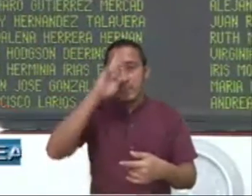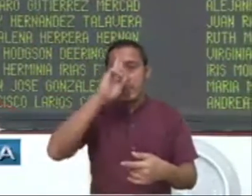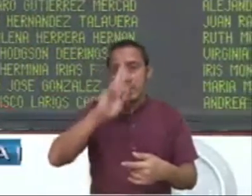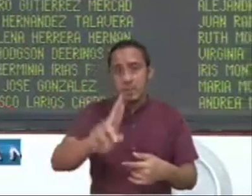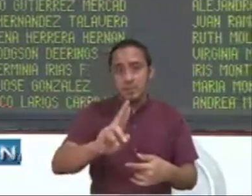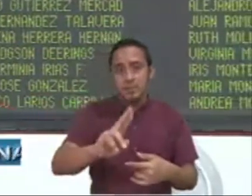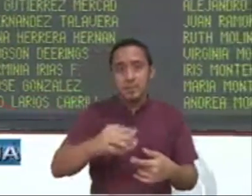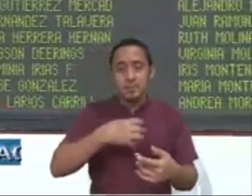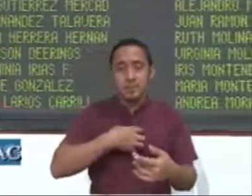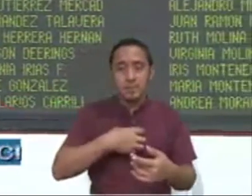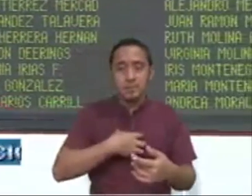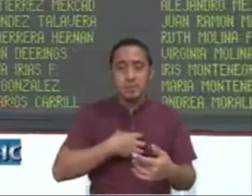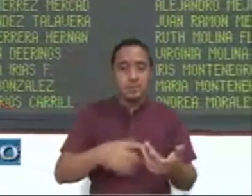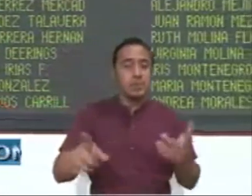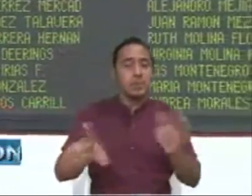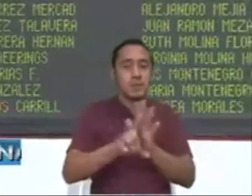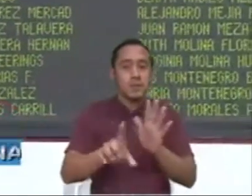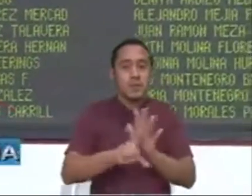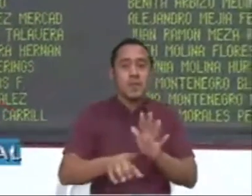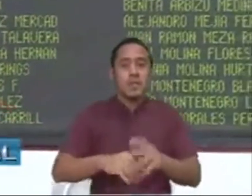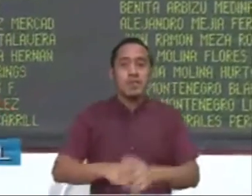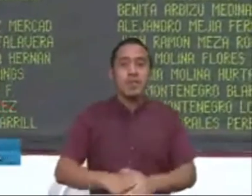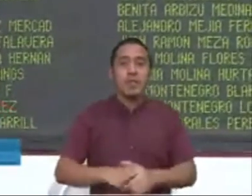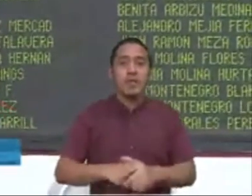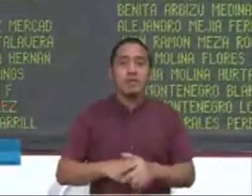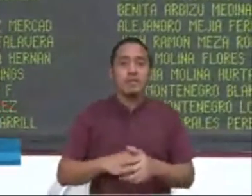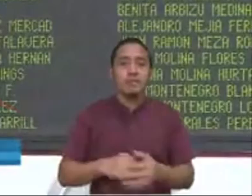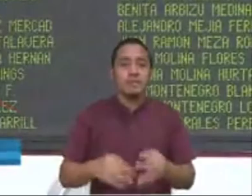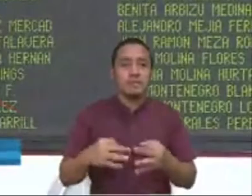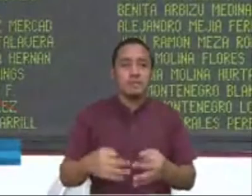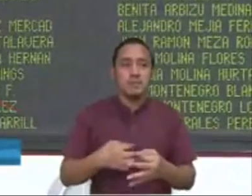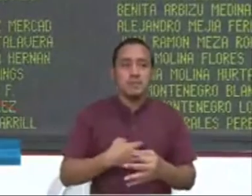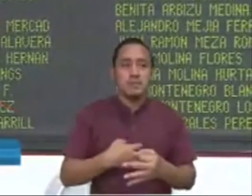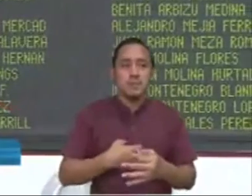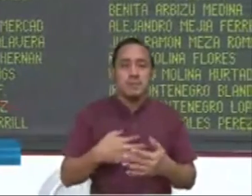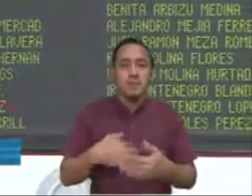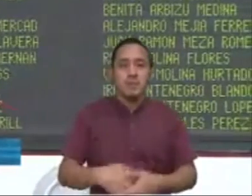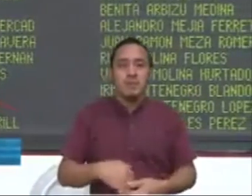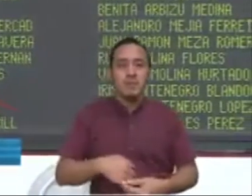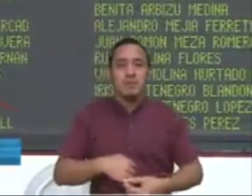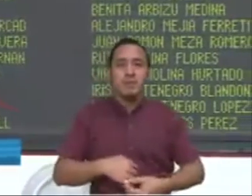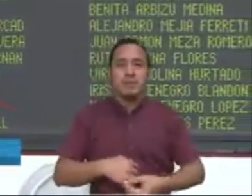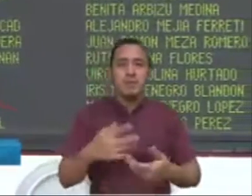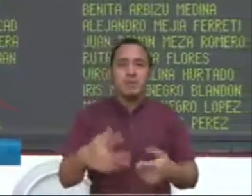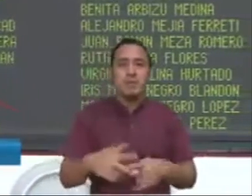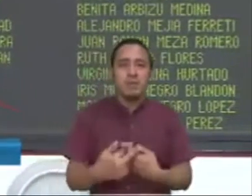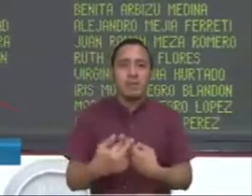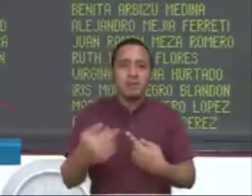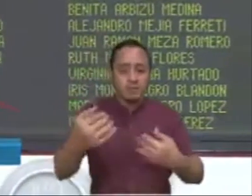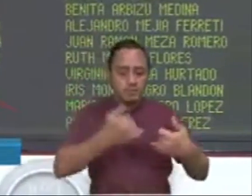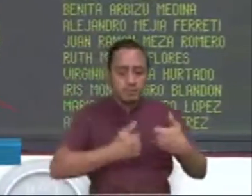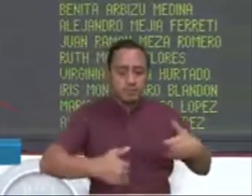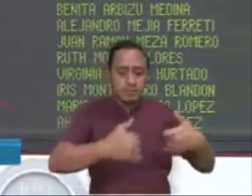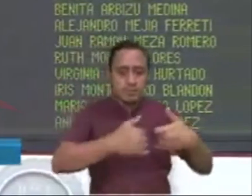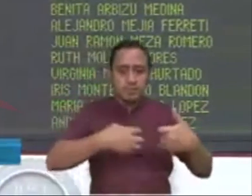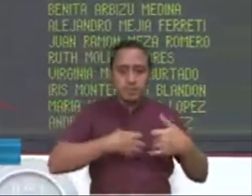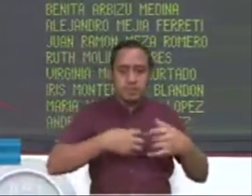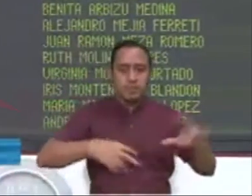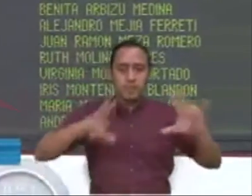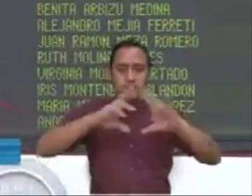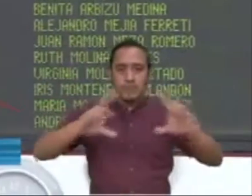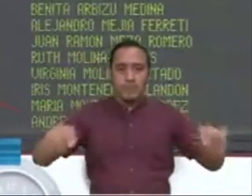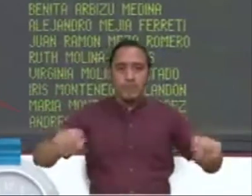al principio de legalidad, el proceso de estabilización y la institucionalización del